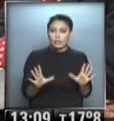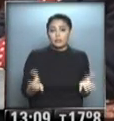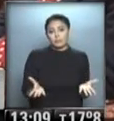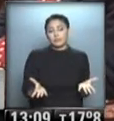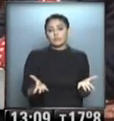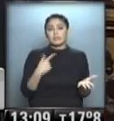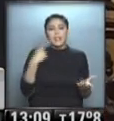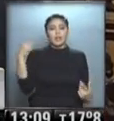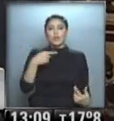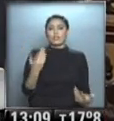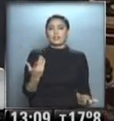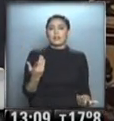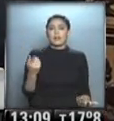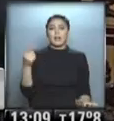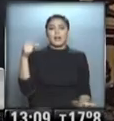Rayana con